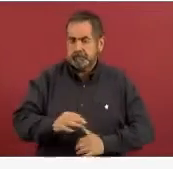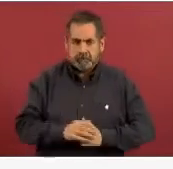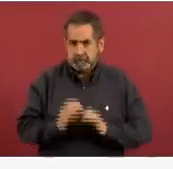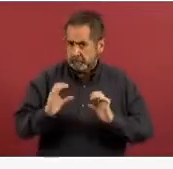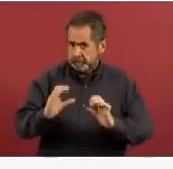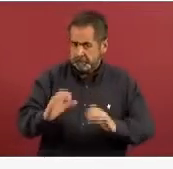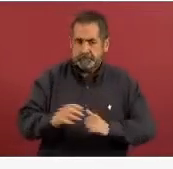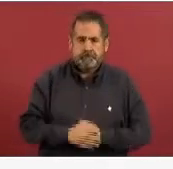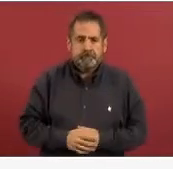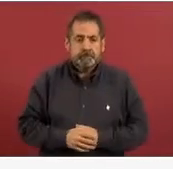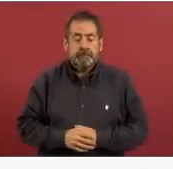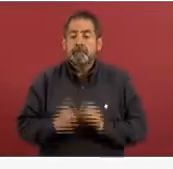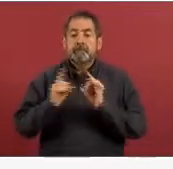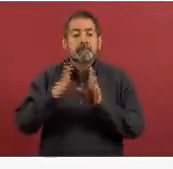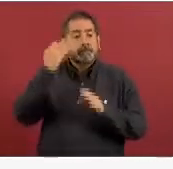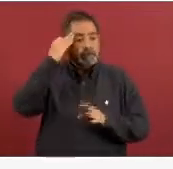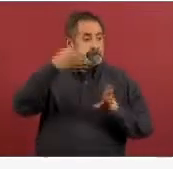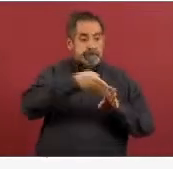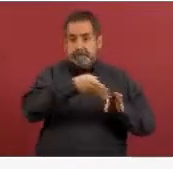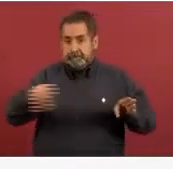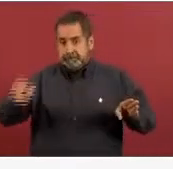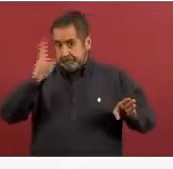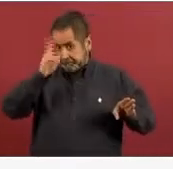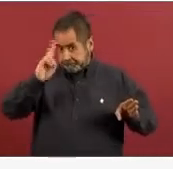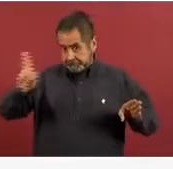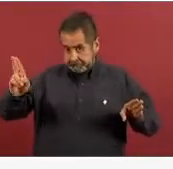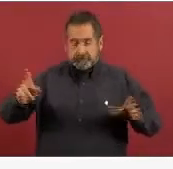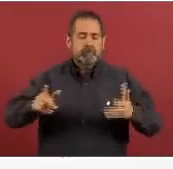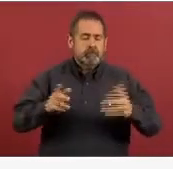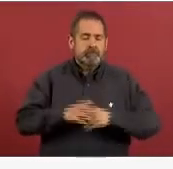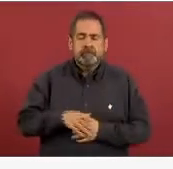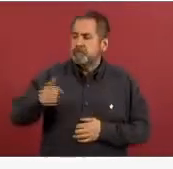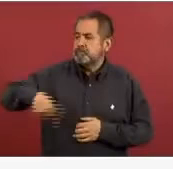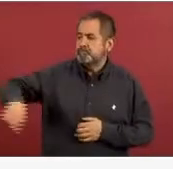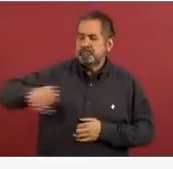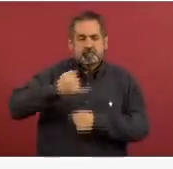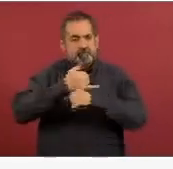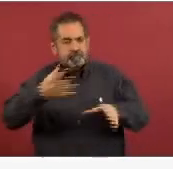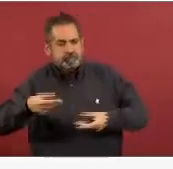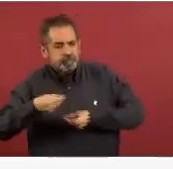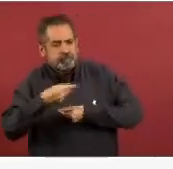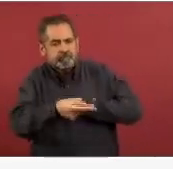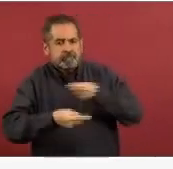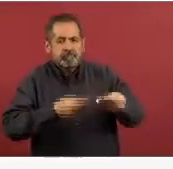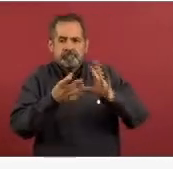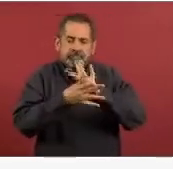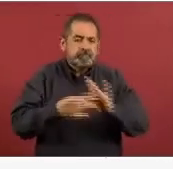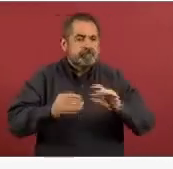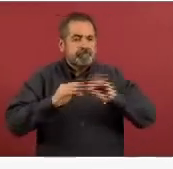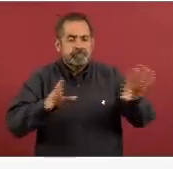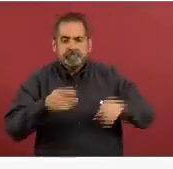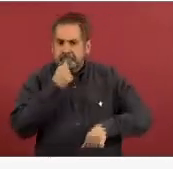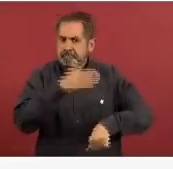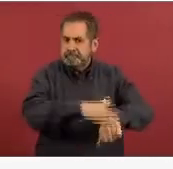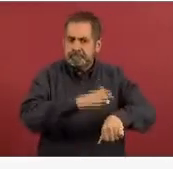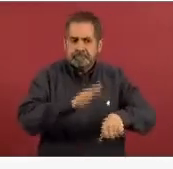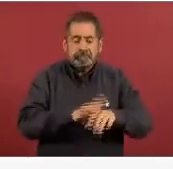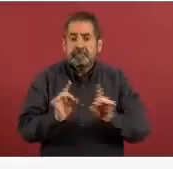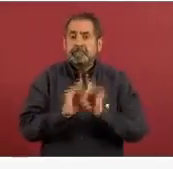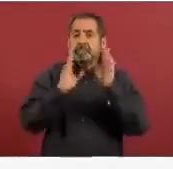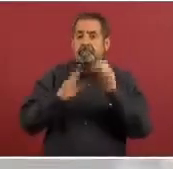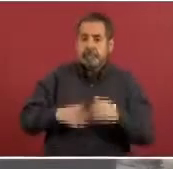Durante la contingencia, el personal de los servicios de salud brindará toda la información clara sobre signos de alarma en el